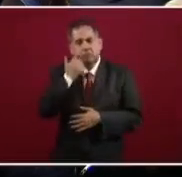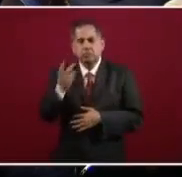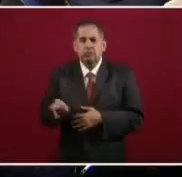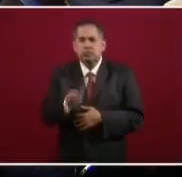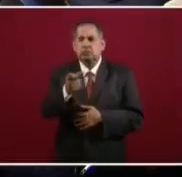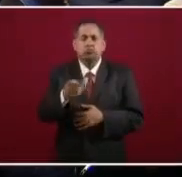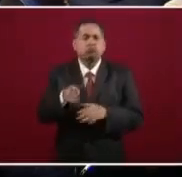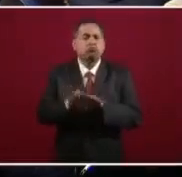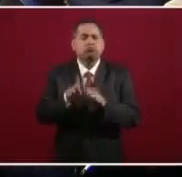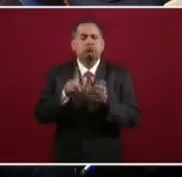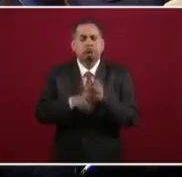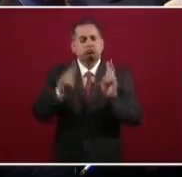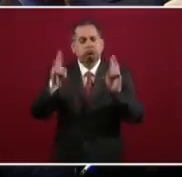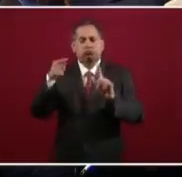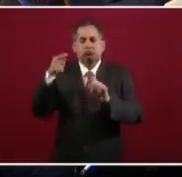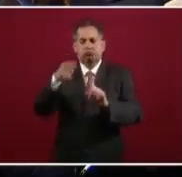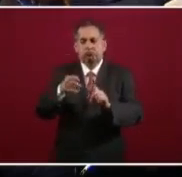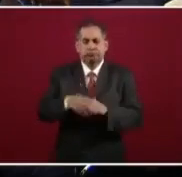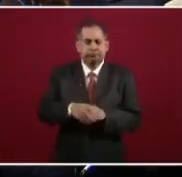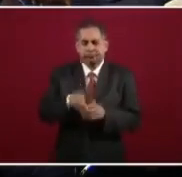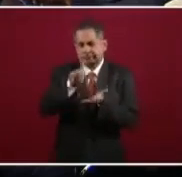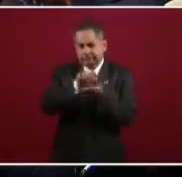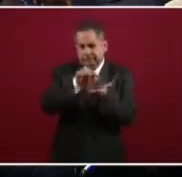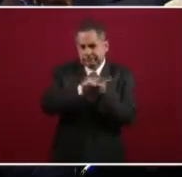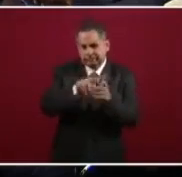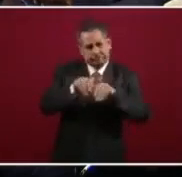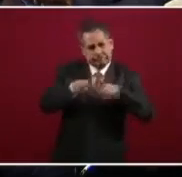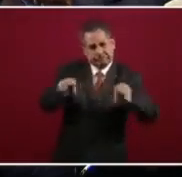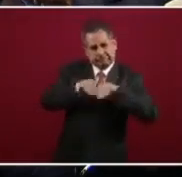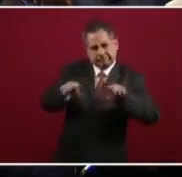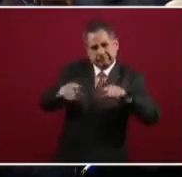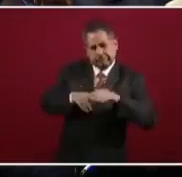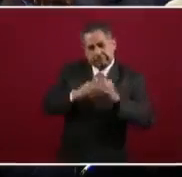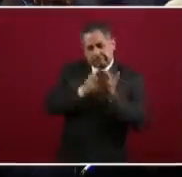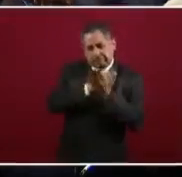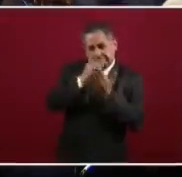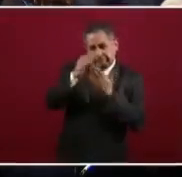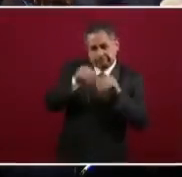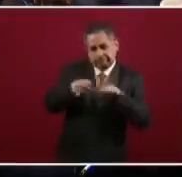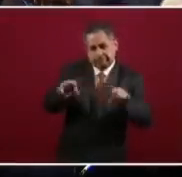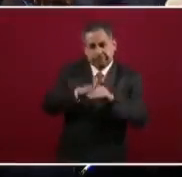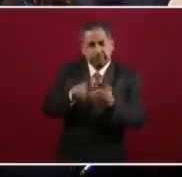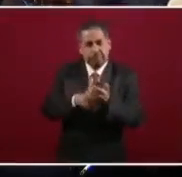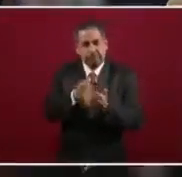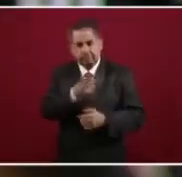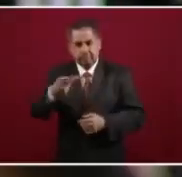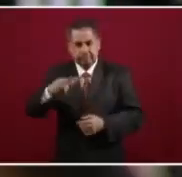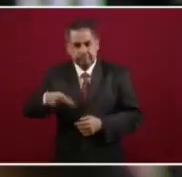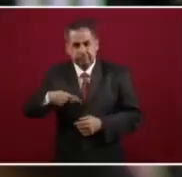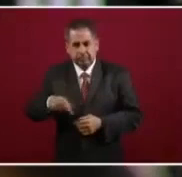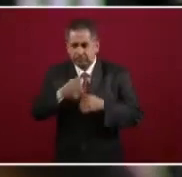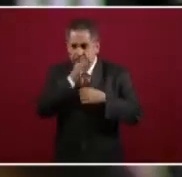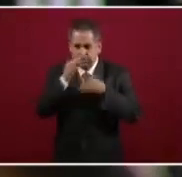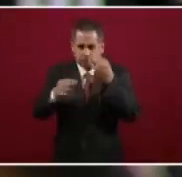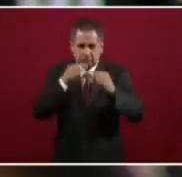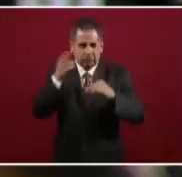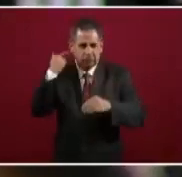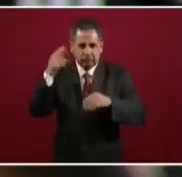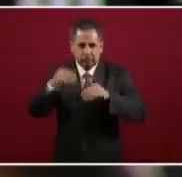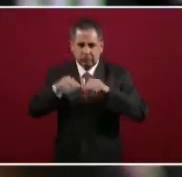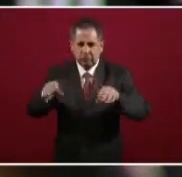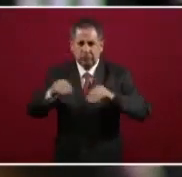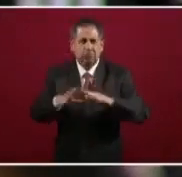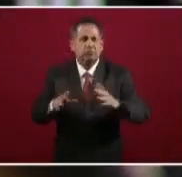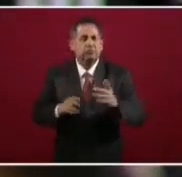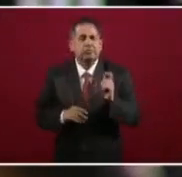sobre este asunto estas tendencias al parecer y de acuerdo a lo que han dicho y algunos noticieros radiofónicos se